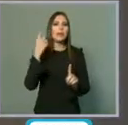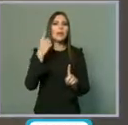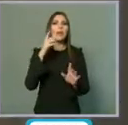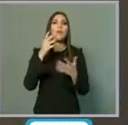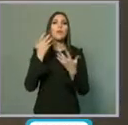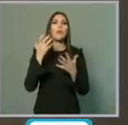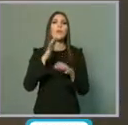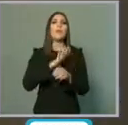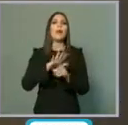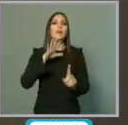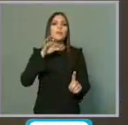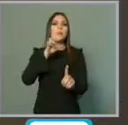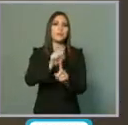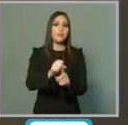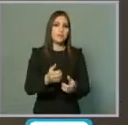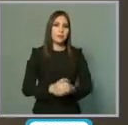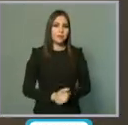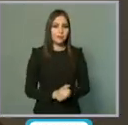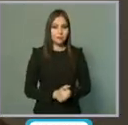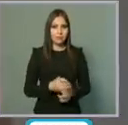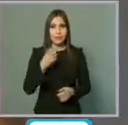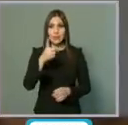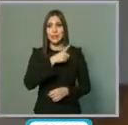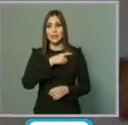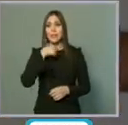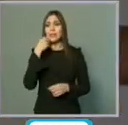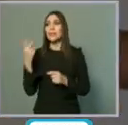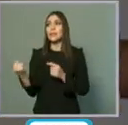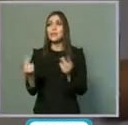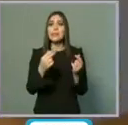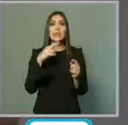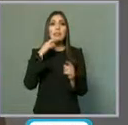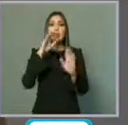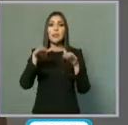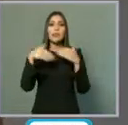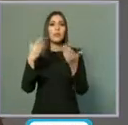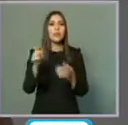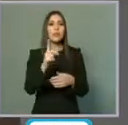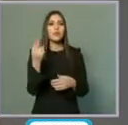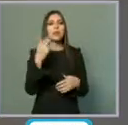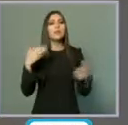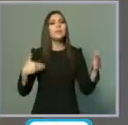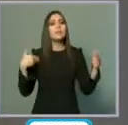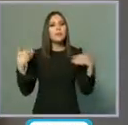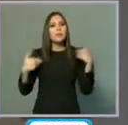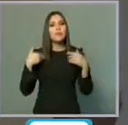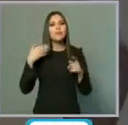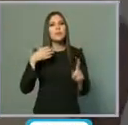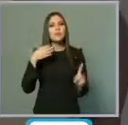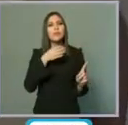dice Cavafis. No quieras llegar rápido a Ítaca, disfruta el camino. Entonces,